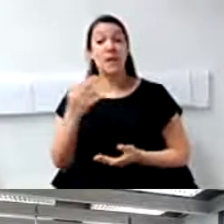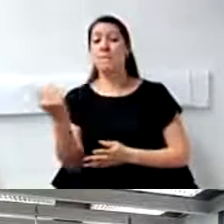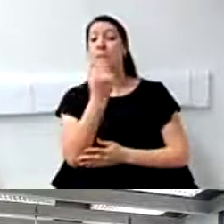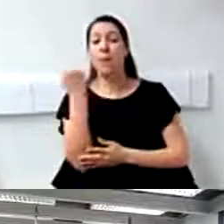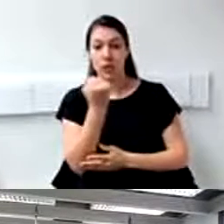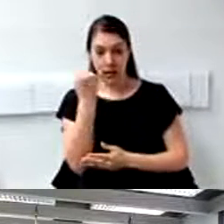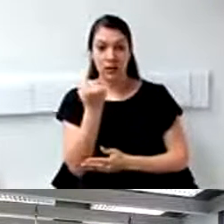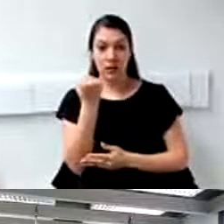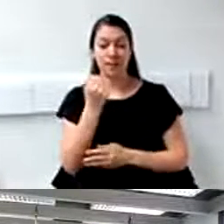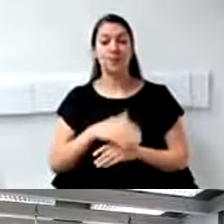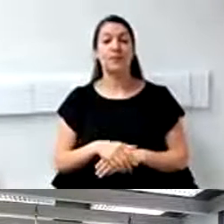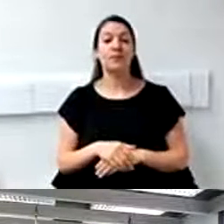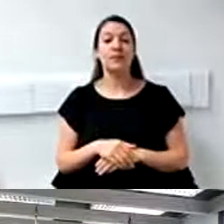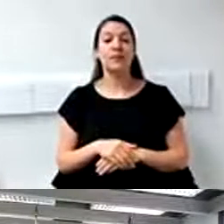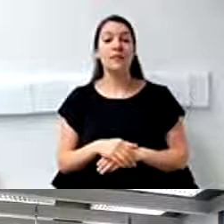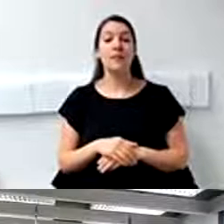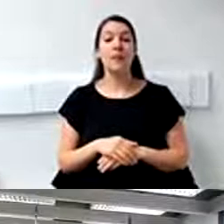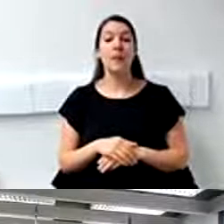en otros somos tan útiles, dice